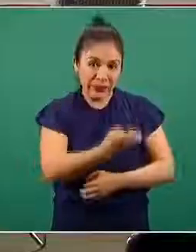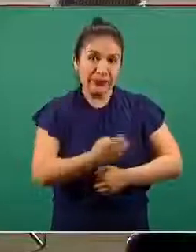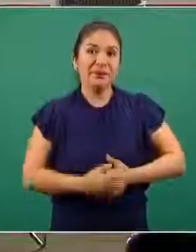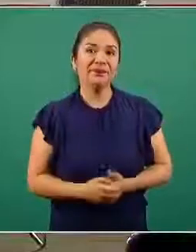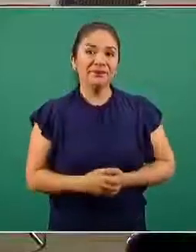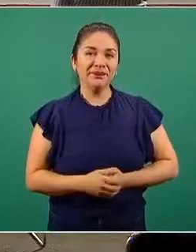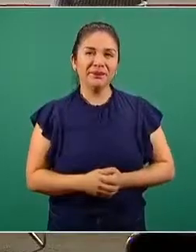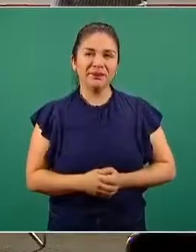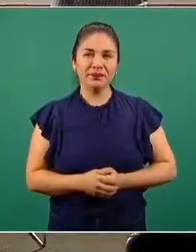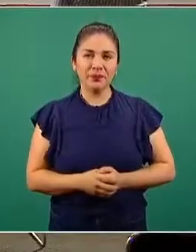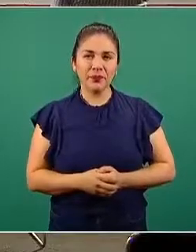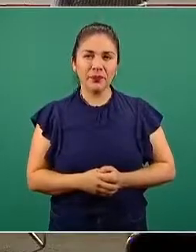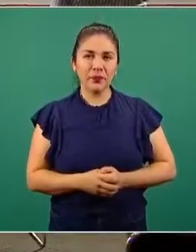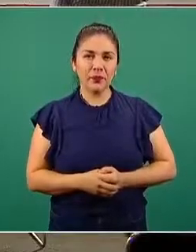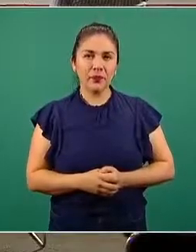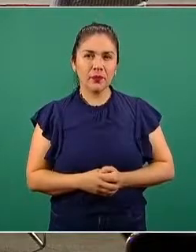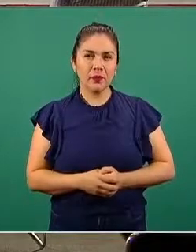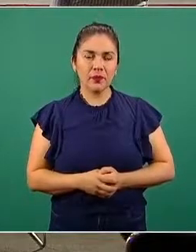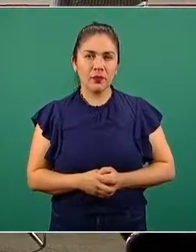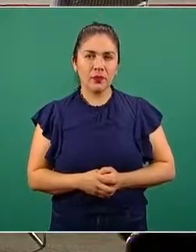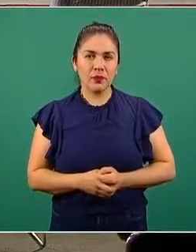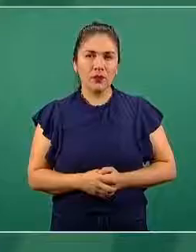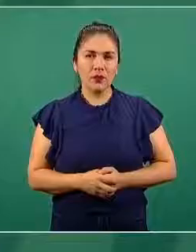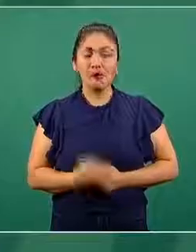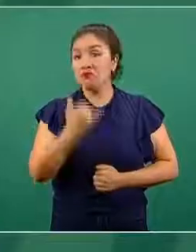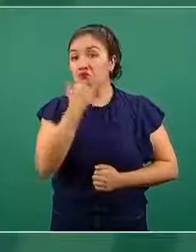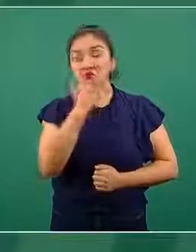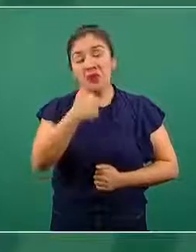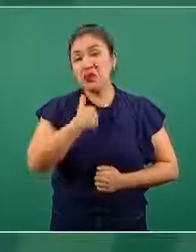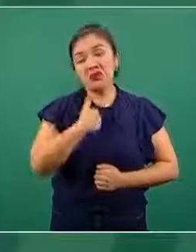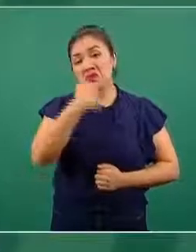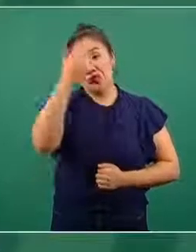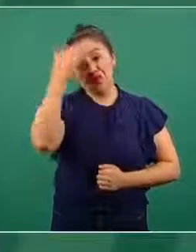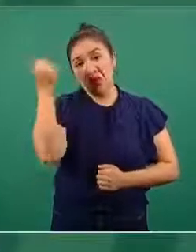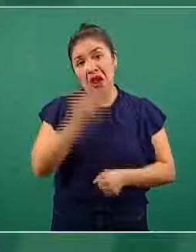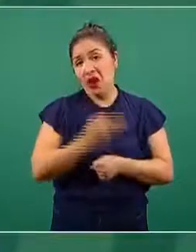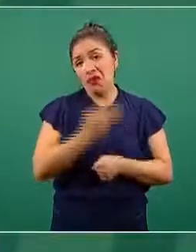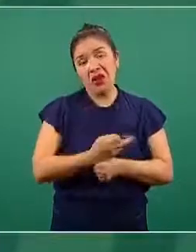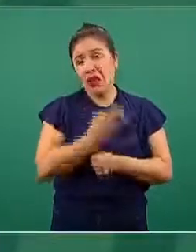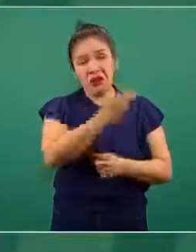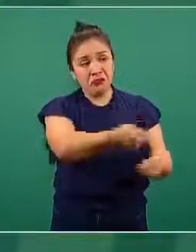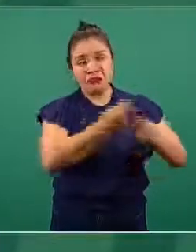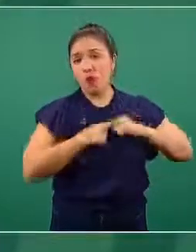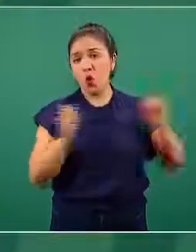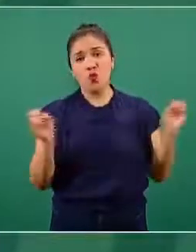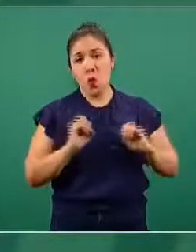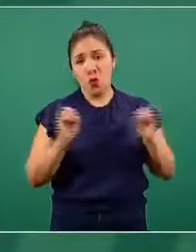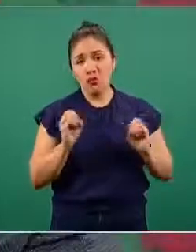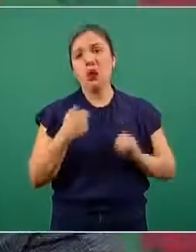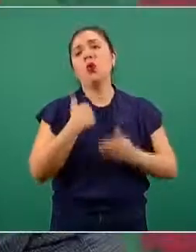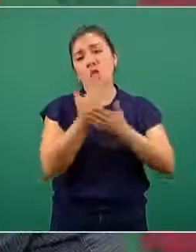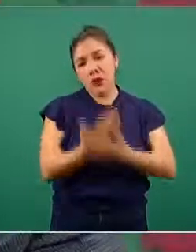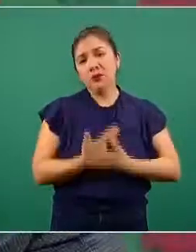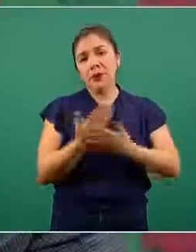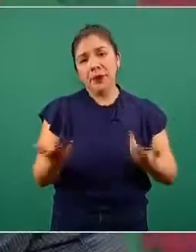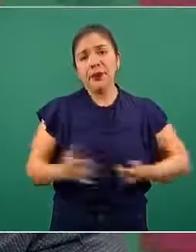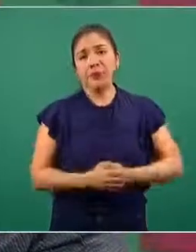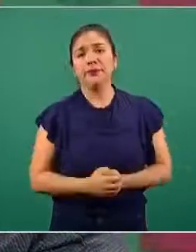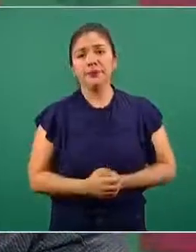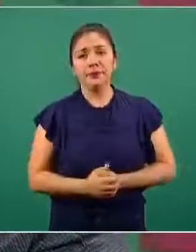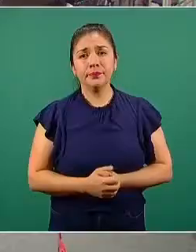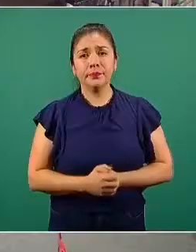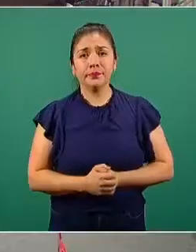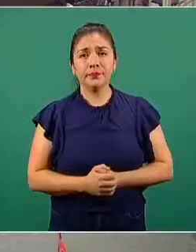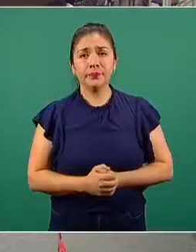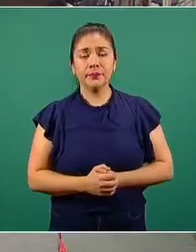¿Pero se descarta entonces que mañana se presente? No tendría yo esa información en este momento, estaríamos en espera.